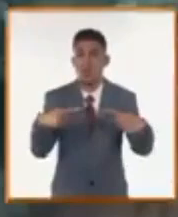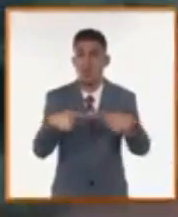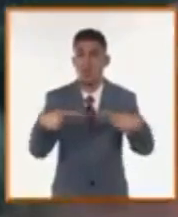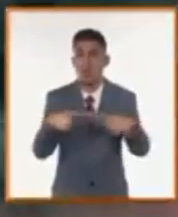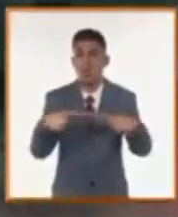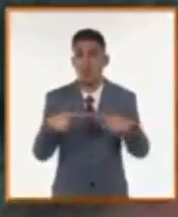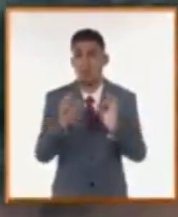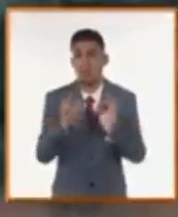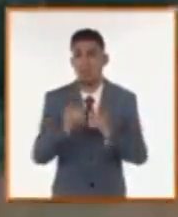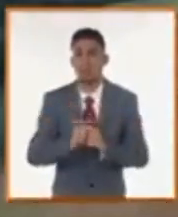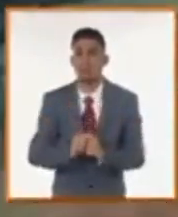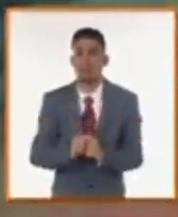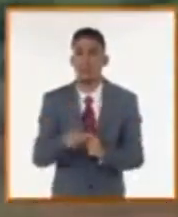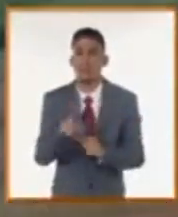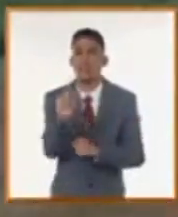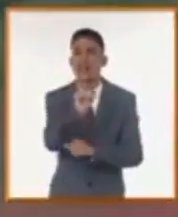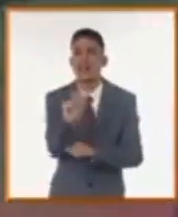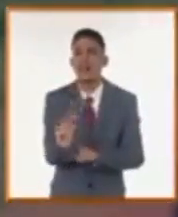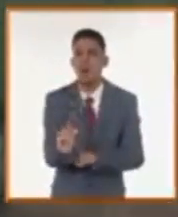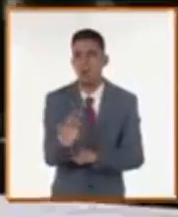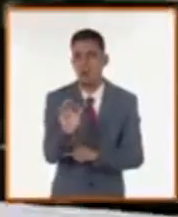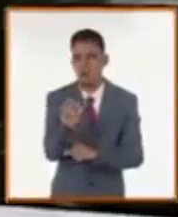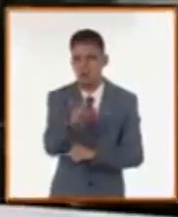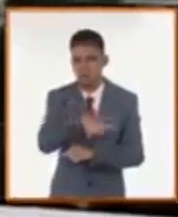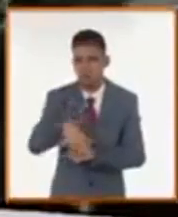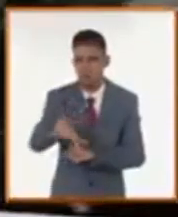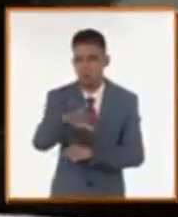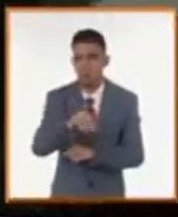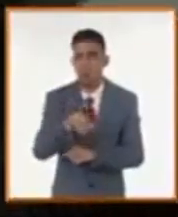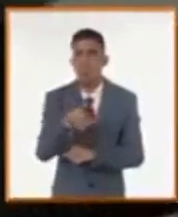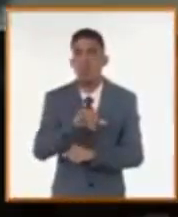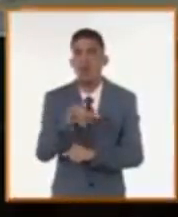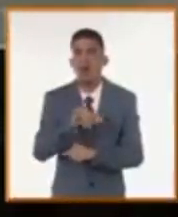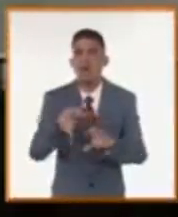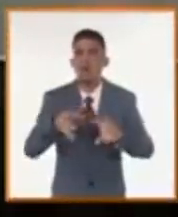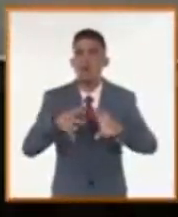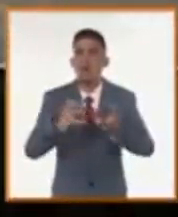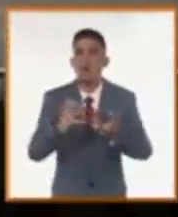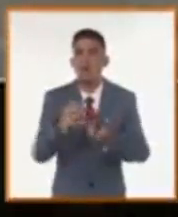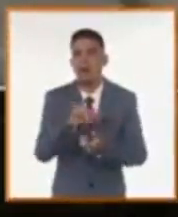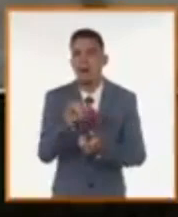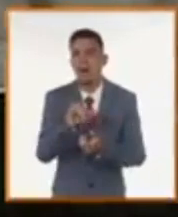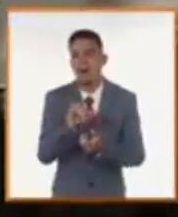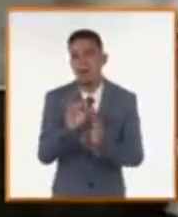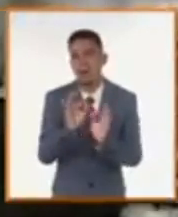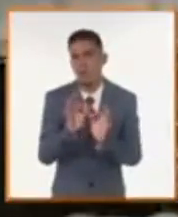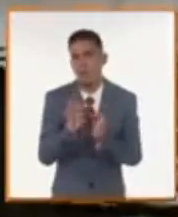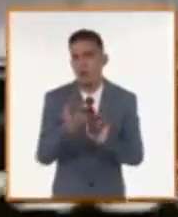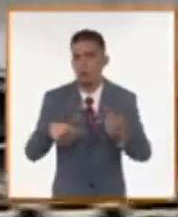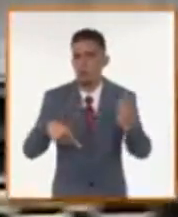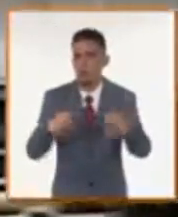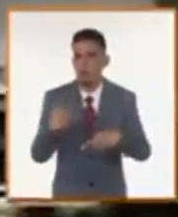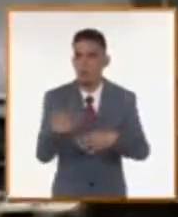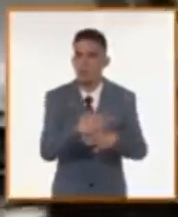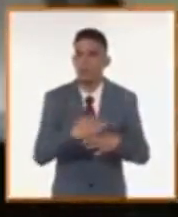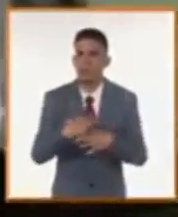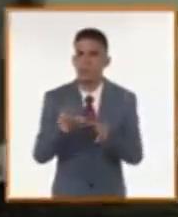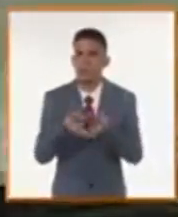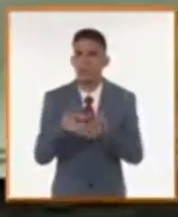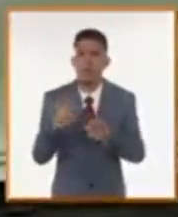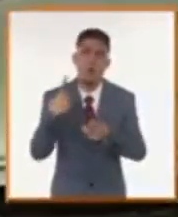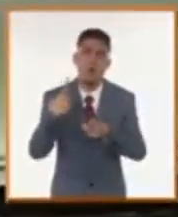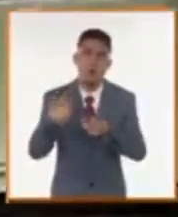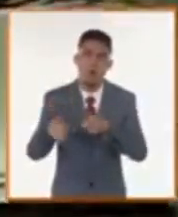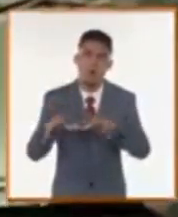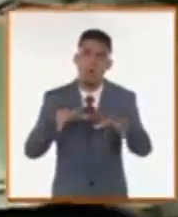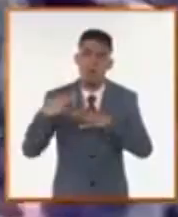en las márgenes del río Lomba representaba la prolongación del agónico régimen del apartheid. Como en otros momentos cruciales de su